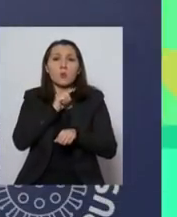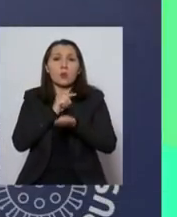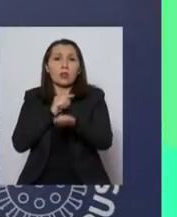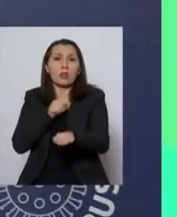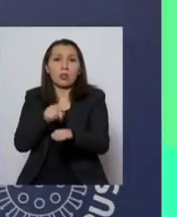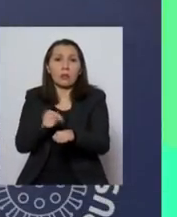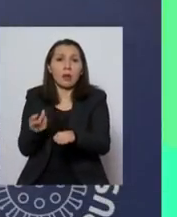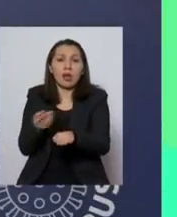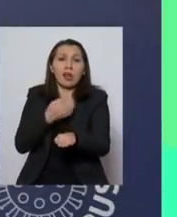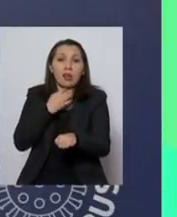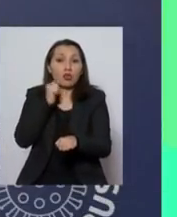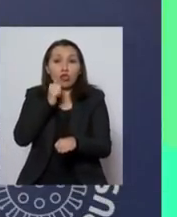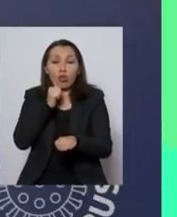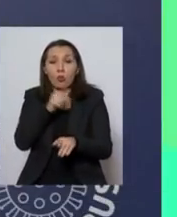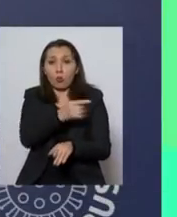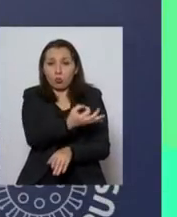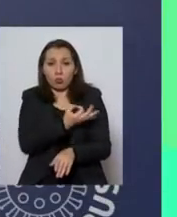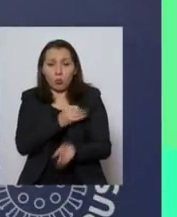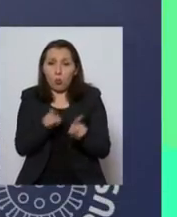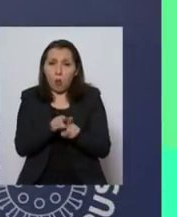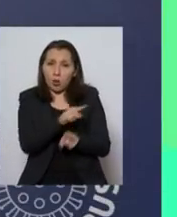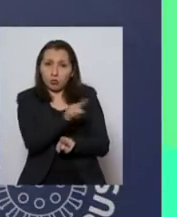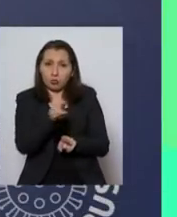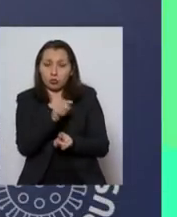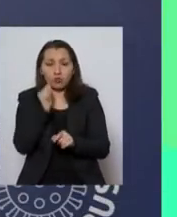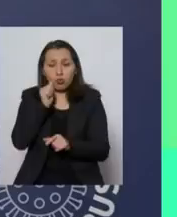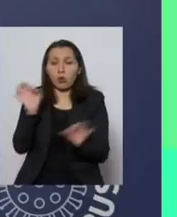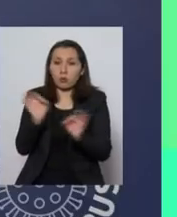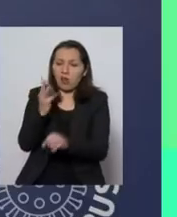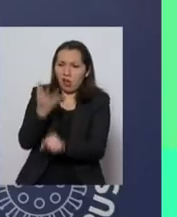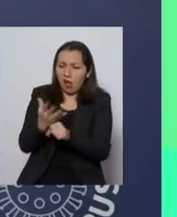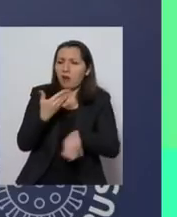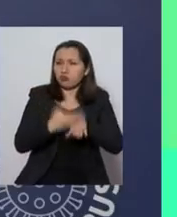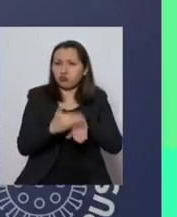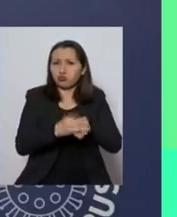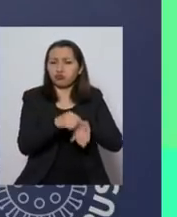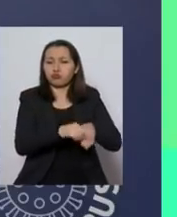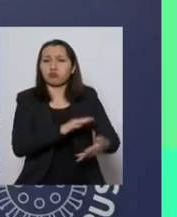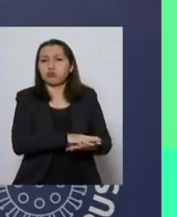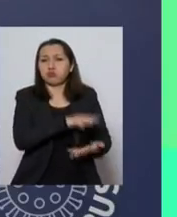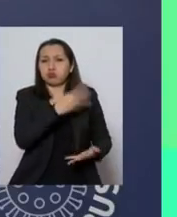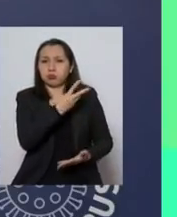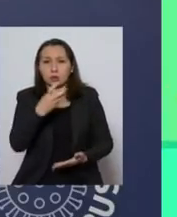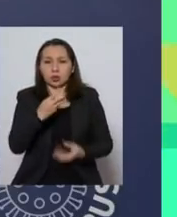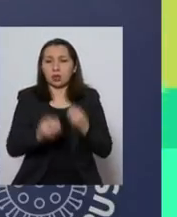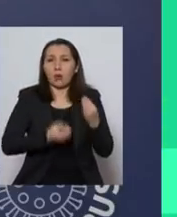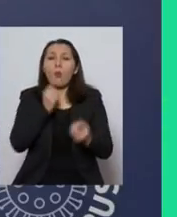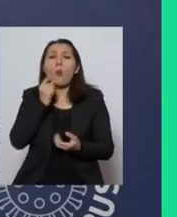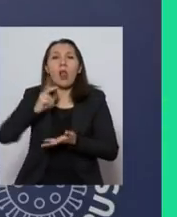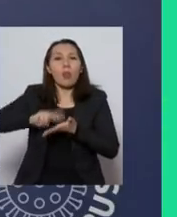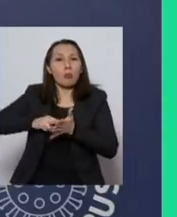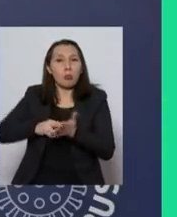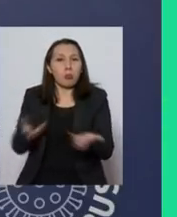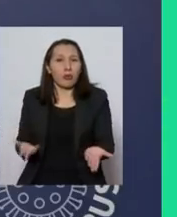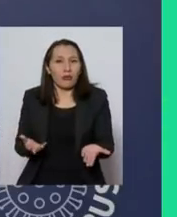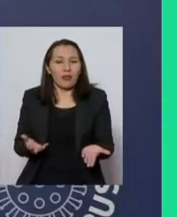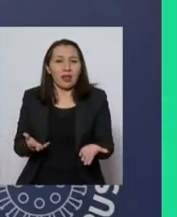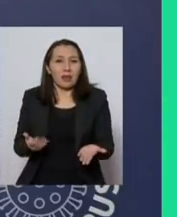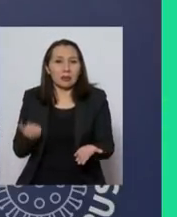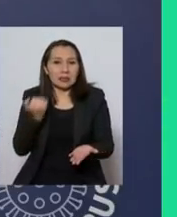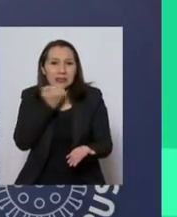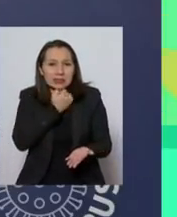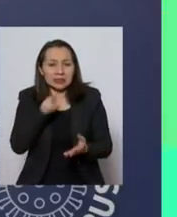a esto todos los días, pese a que ustedes aquí a diario explican que hay 300 respiradores disponibles. ¿Qué está fallando en